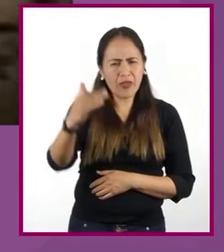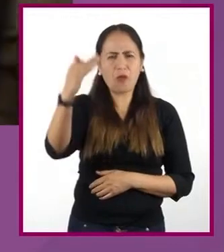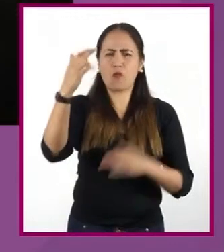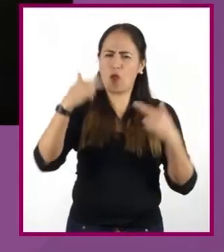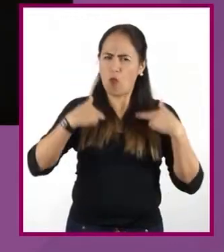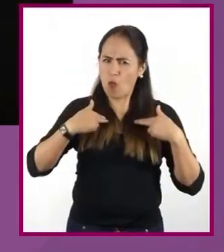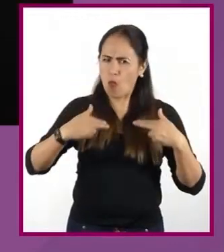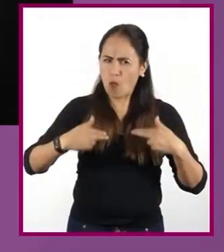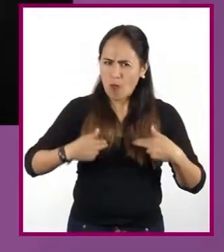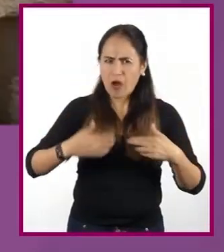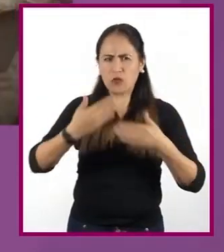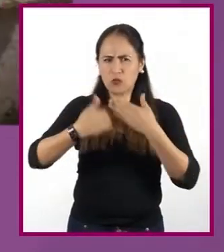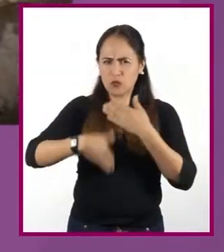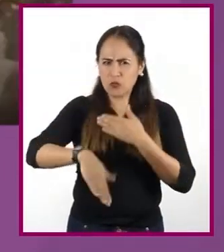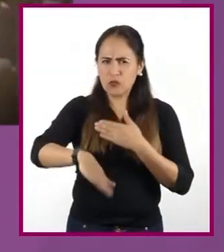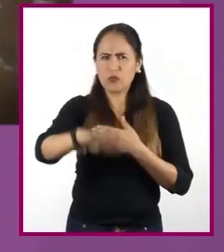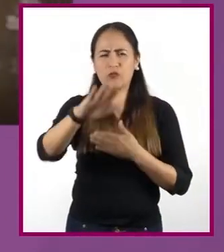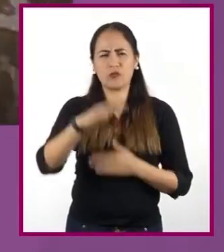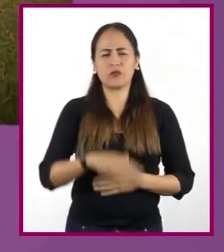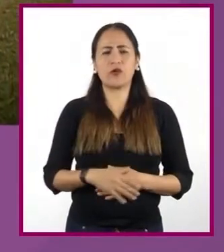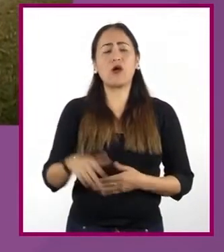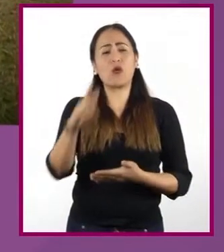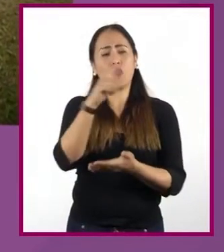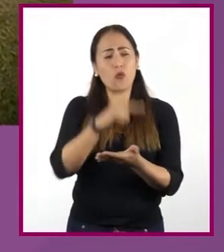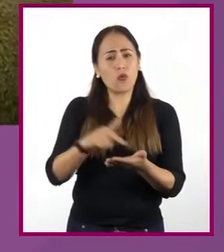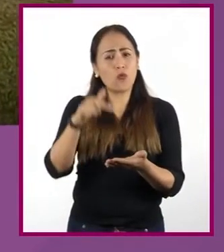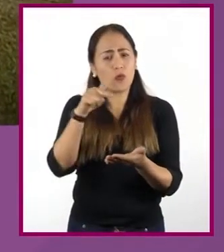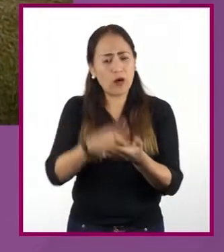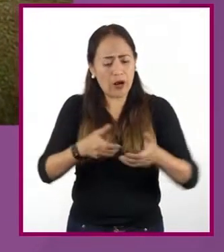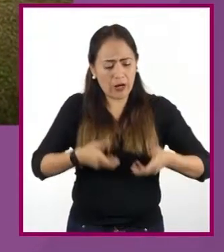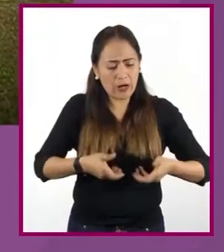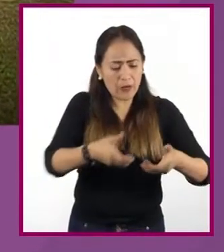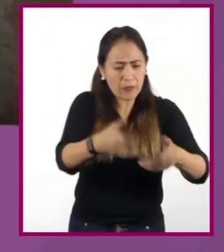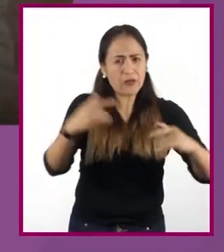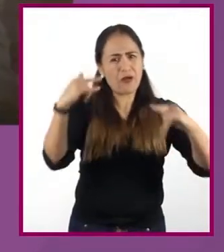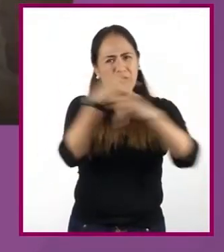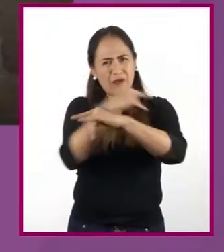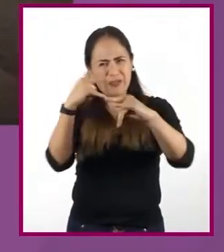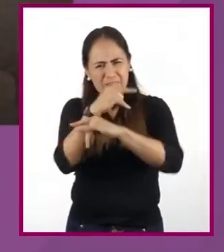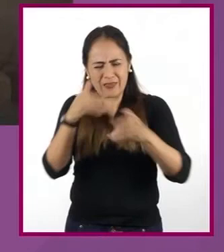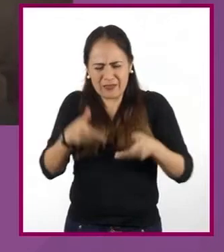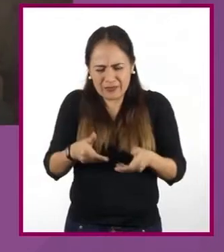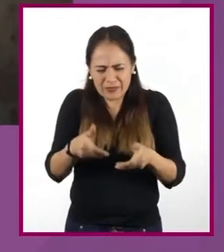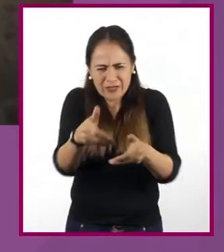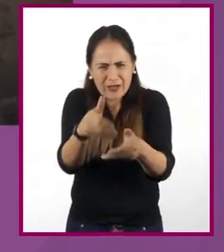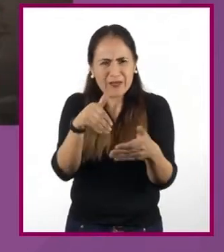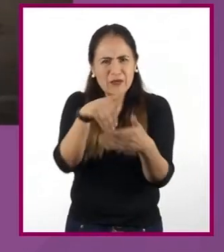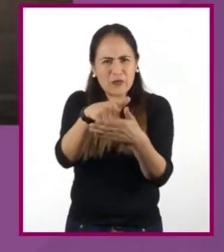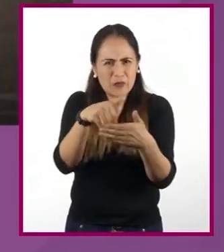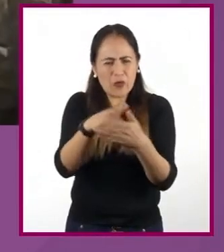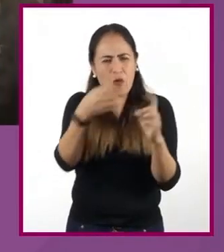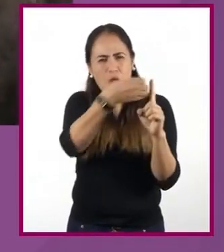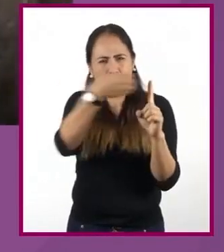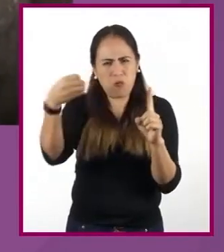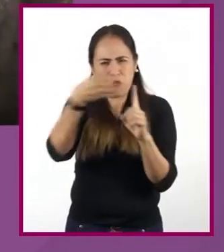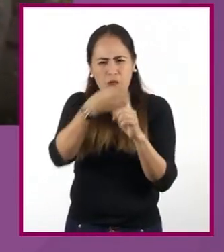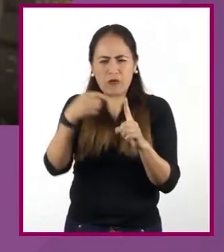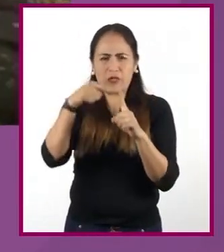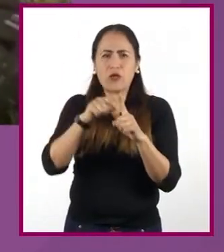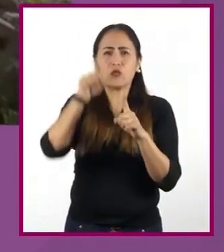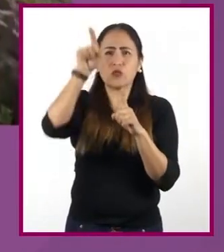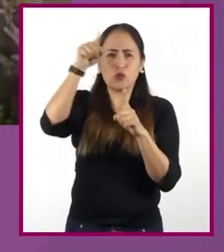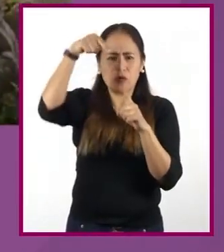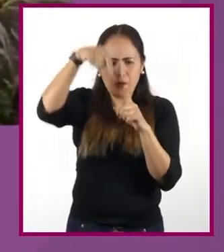humanos. Un espacio donde los caminos, avenidas y callejones se ordenan, suben y bajan